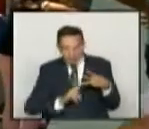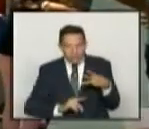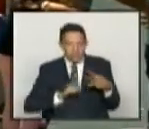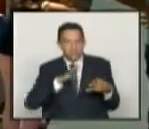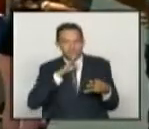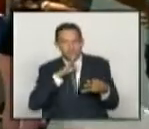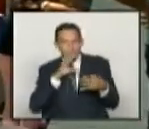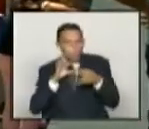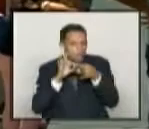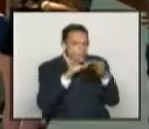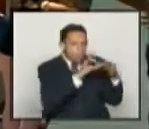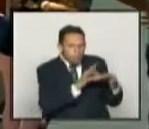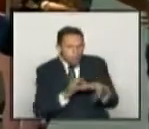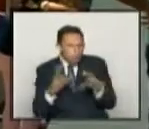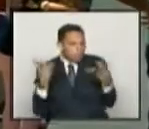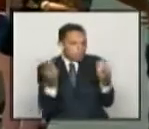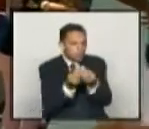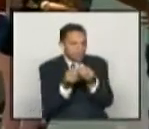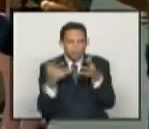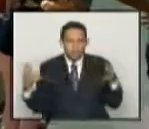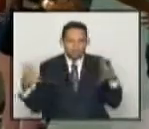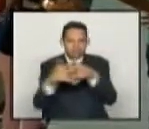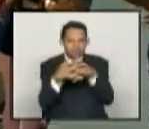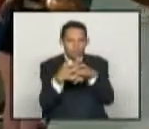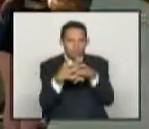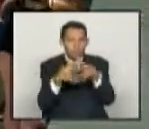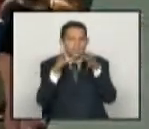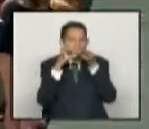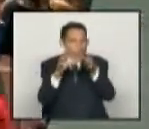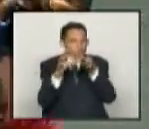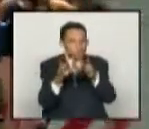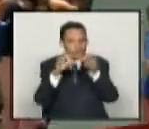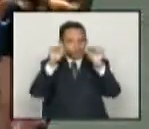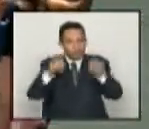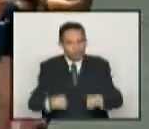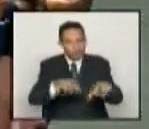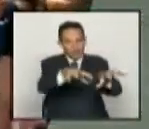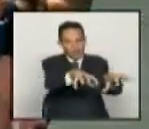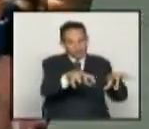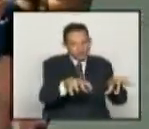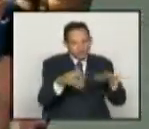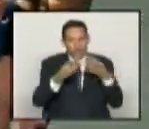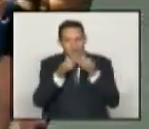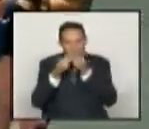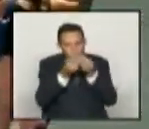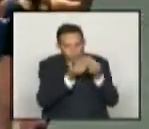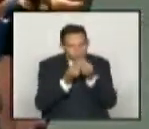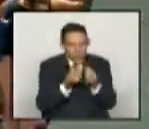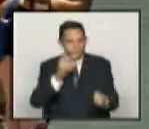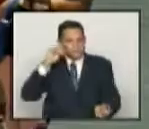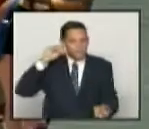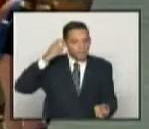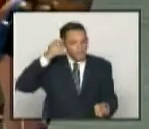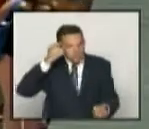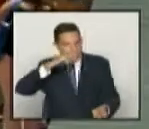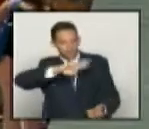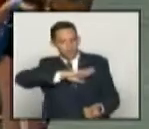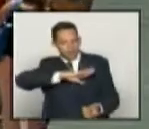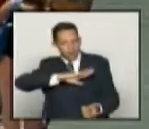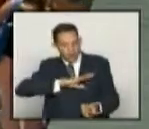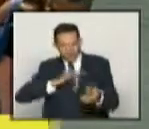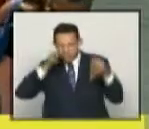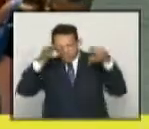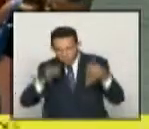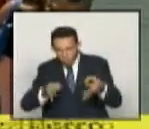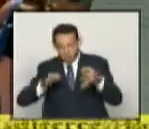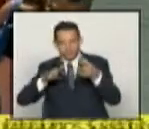es un trabajo mancomunado de todos. La única manera que nosotros podamos lograr que llevemos prosperidad a nuestros